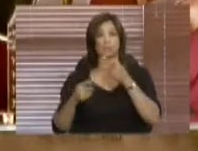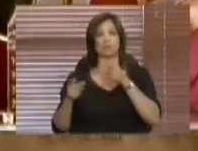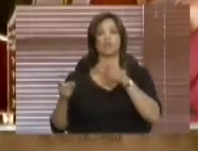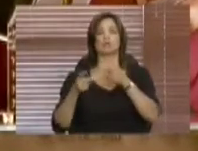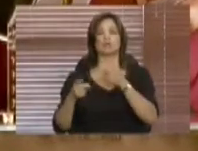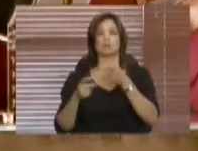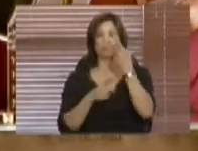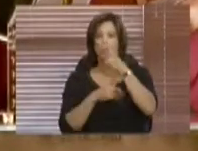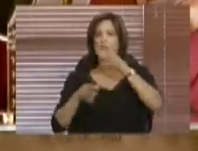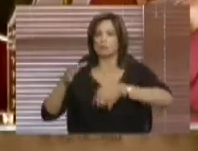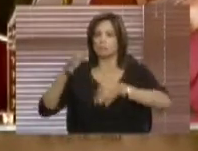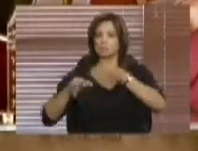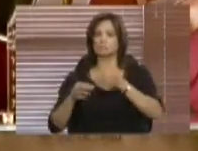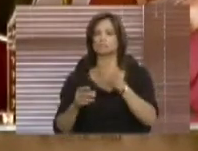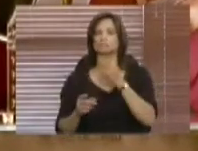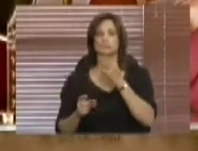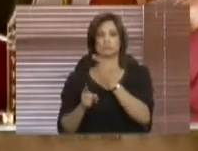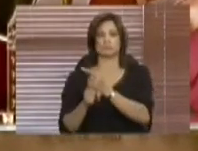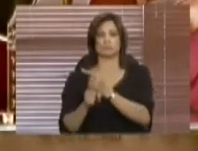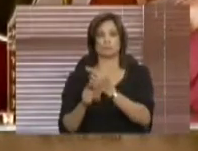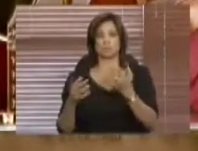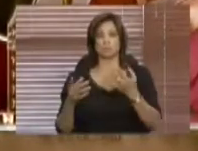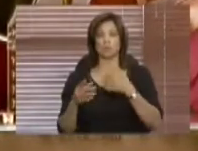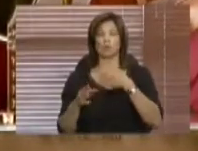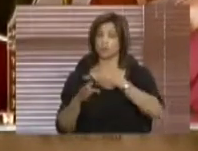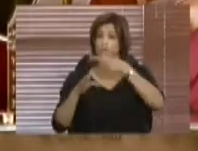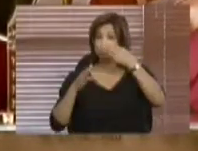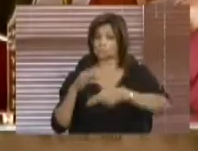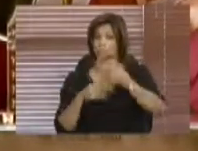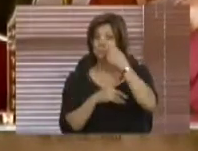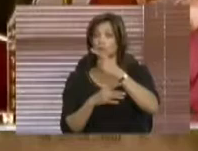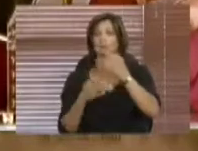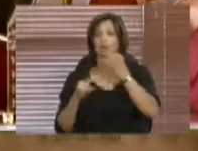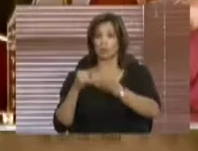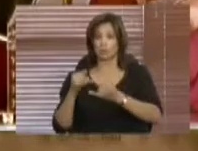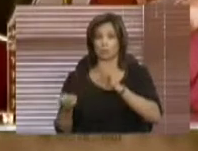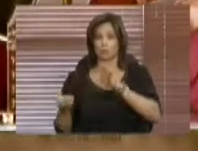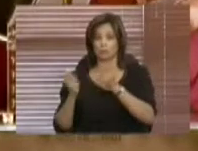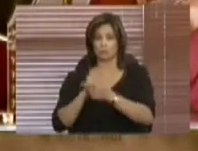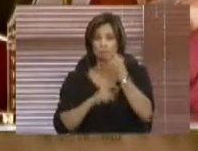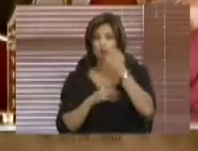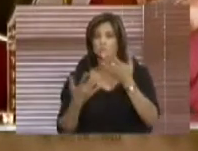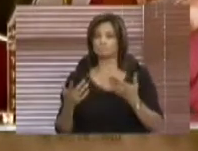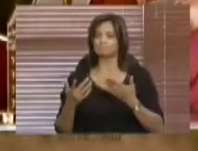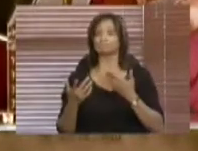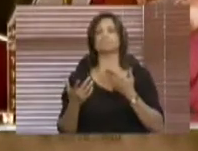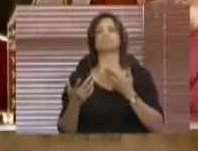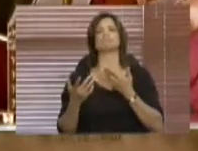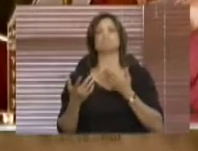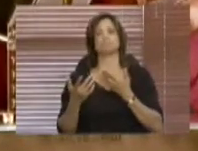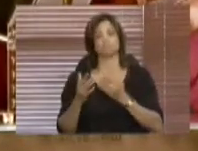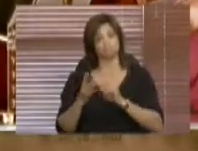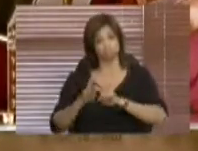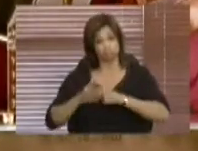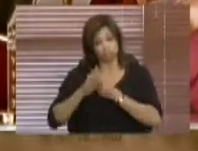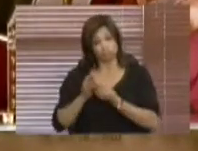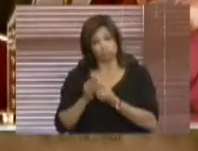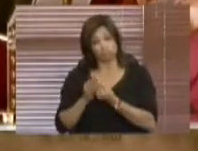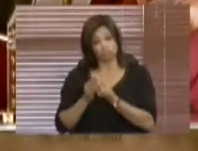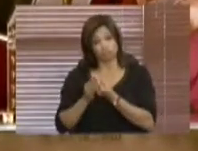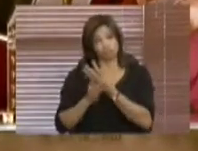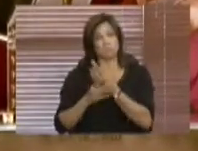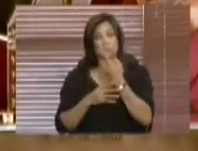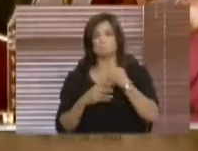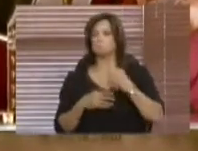gobierno de la justicia ordinaria. Los frutos de esta última reforma apenas están madurando, por lo que a